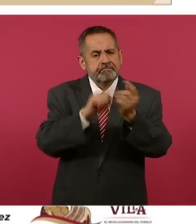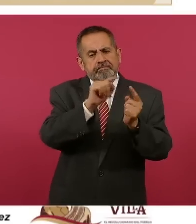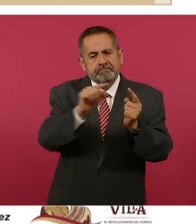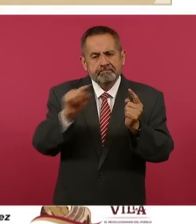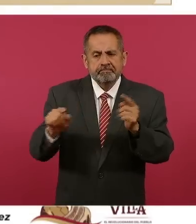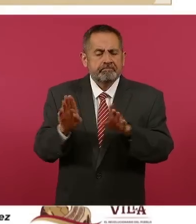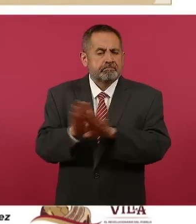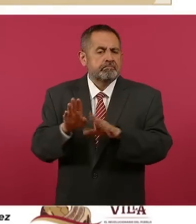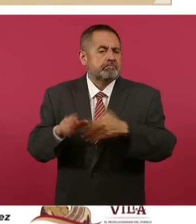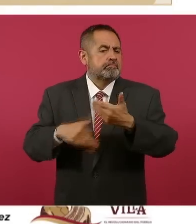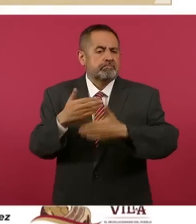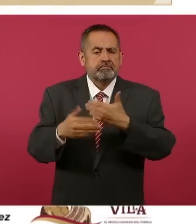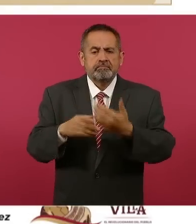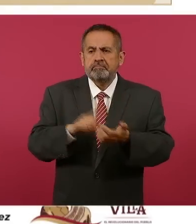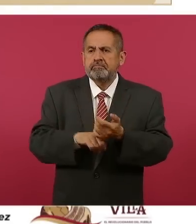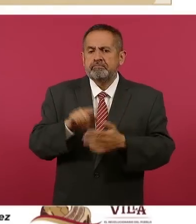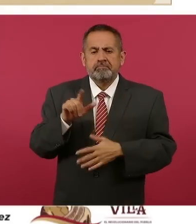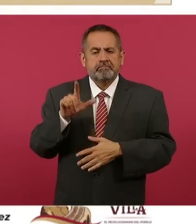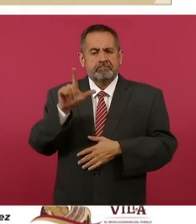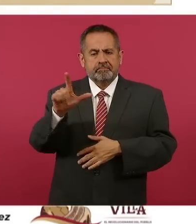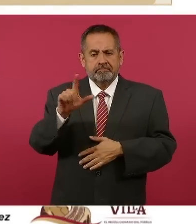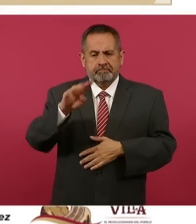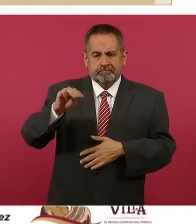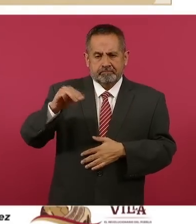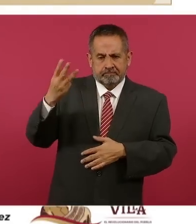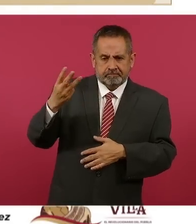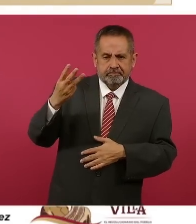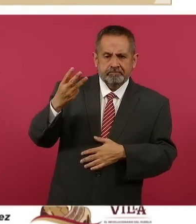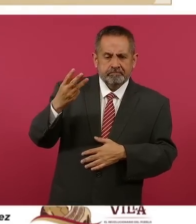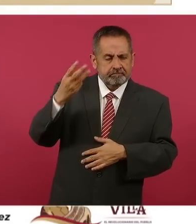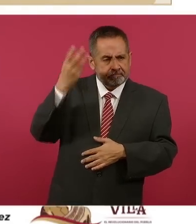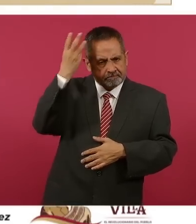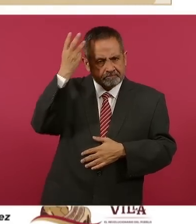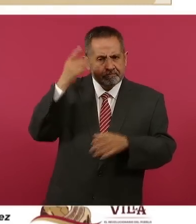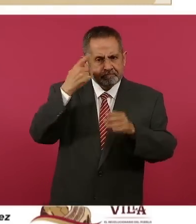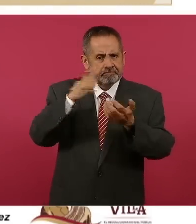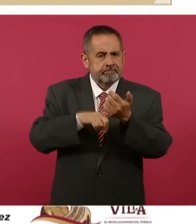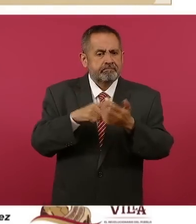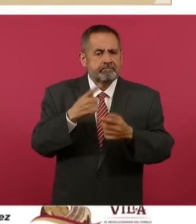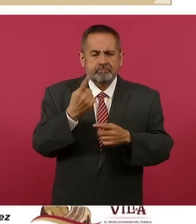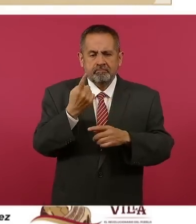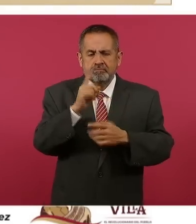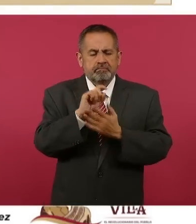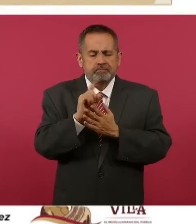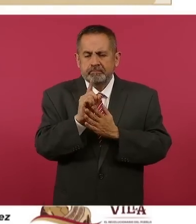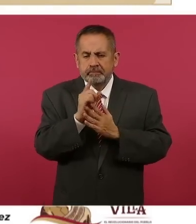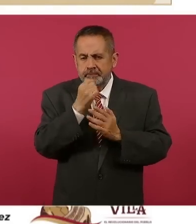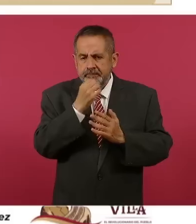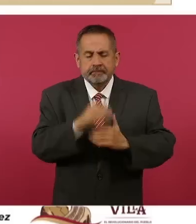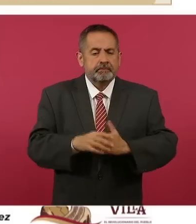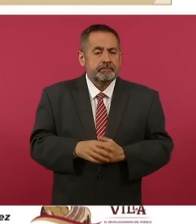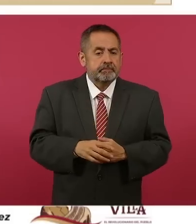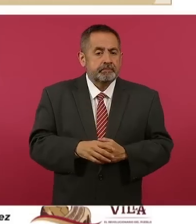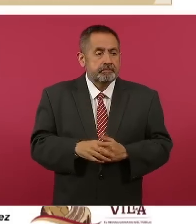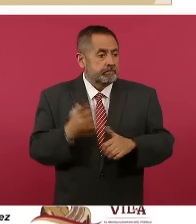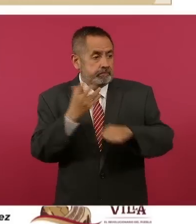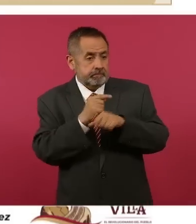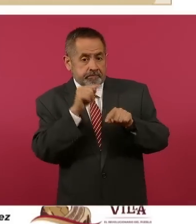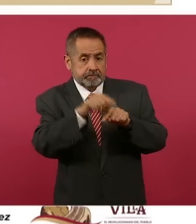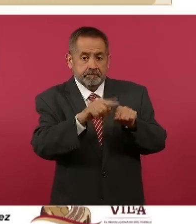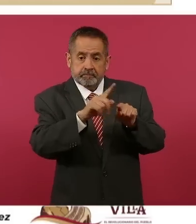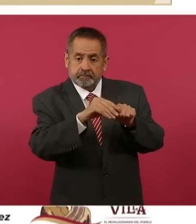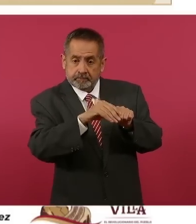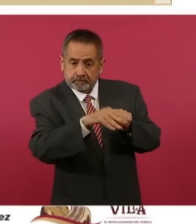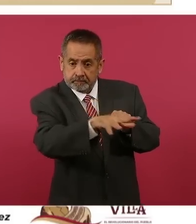caudal estimado de 17 metros cúbicos por segundo. Se está construyendo distritos de riego que podrán